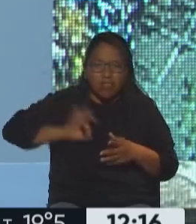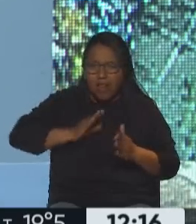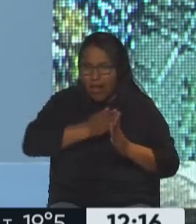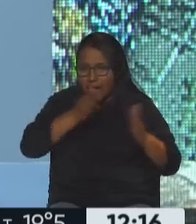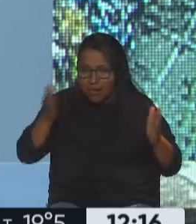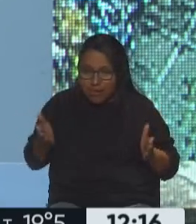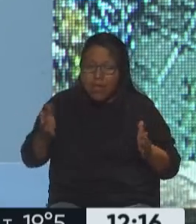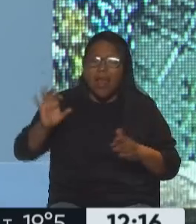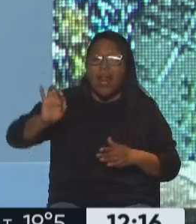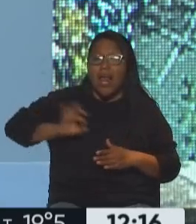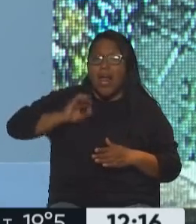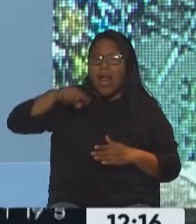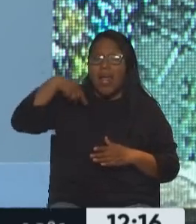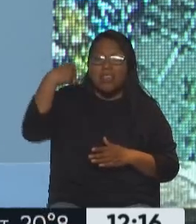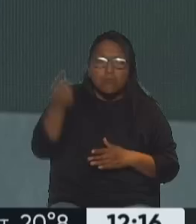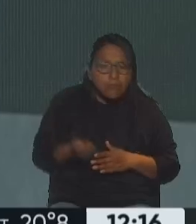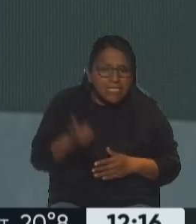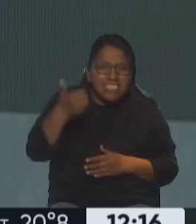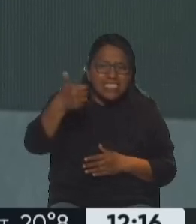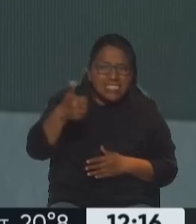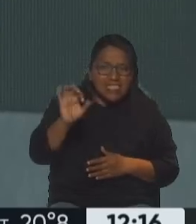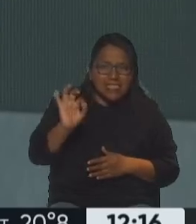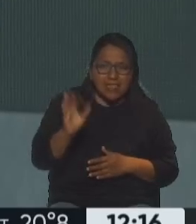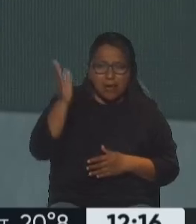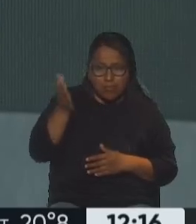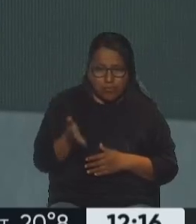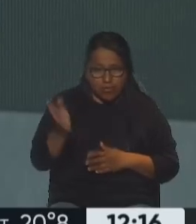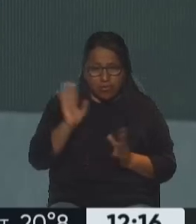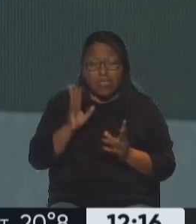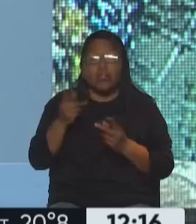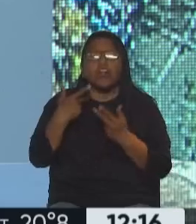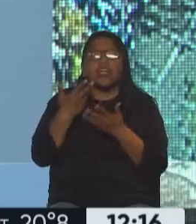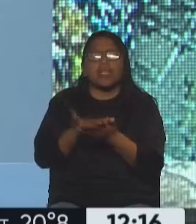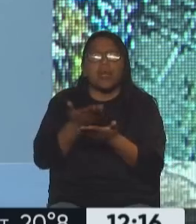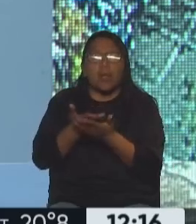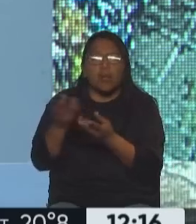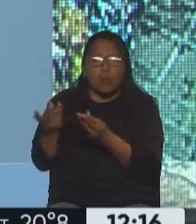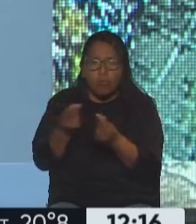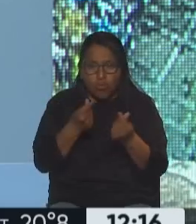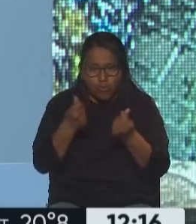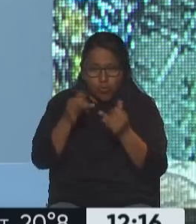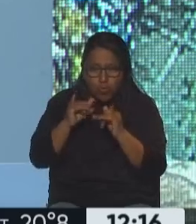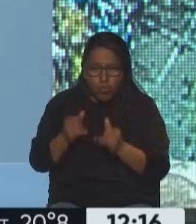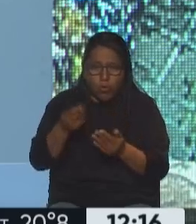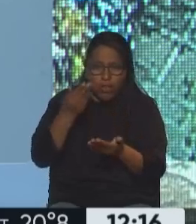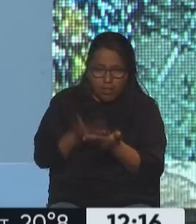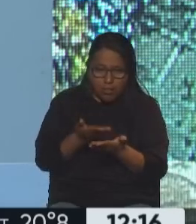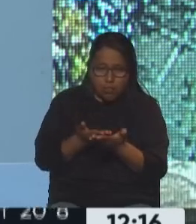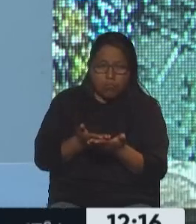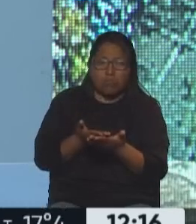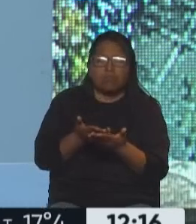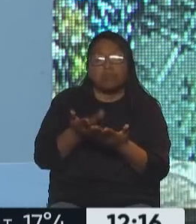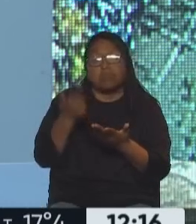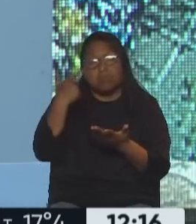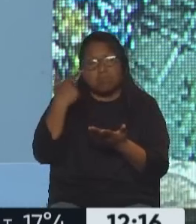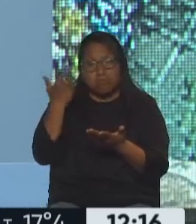sería la del año que viene? 60%. Eso es lo que está previendo el presupuesto, Eso ¿no? está puesto en el presupuesto, está planteado como hipótesis en el